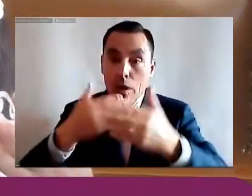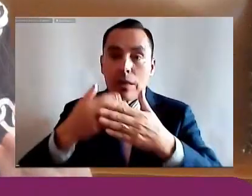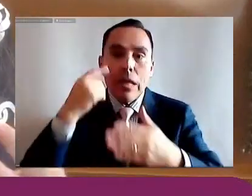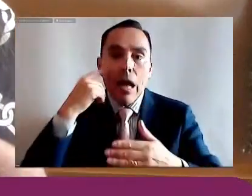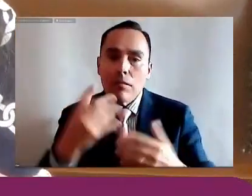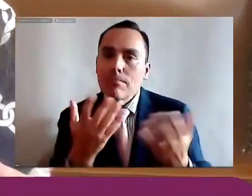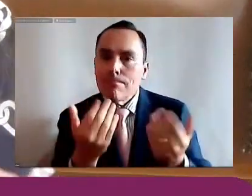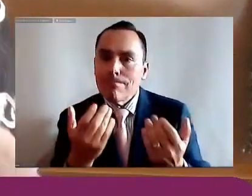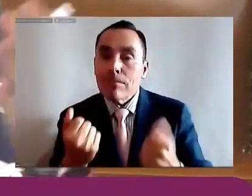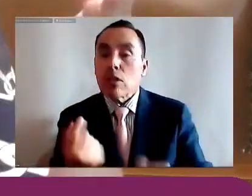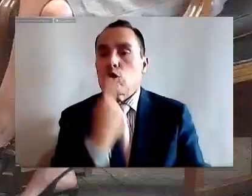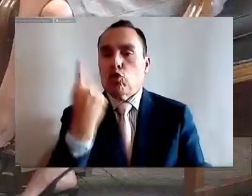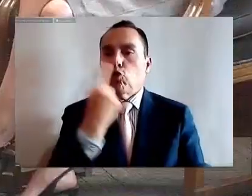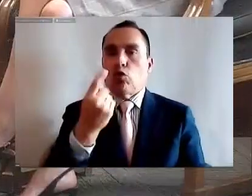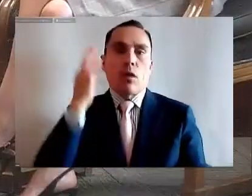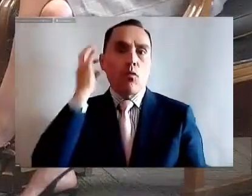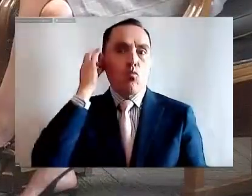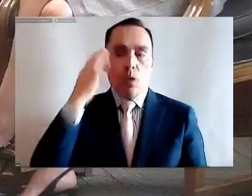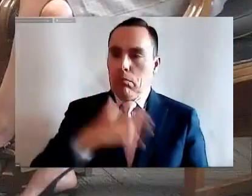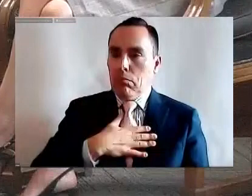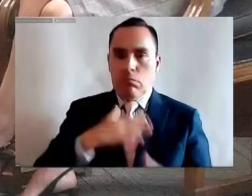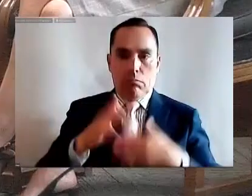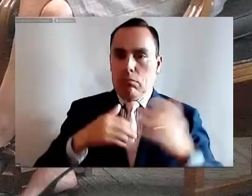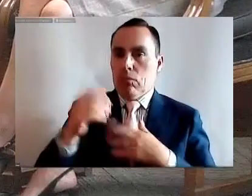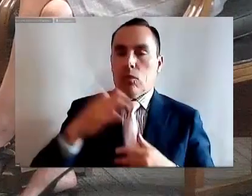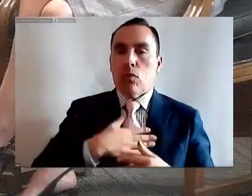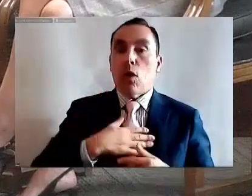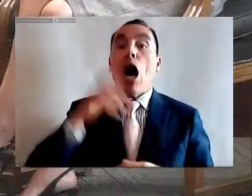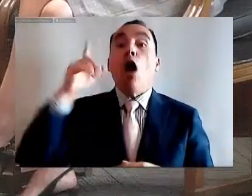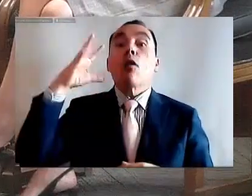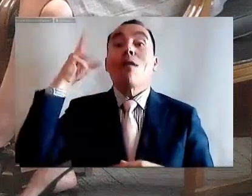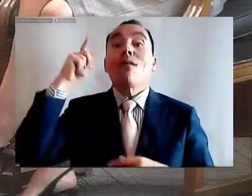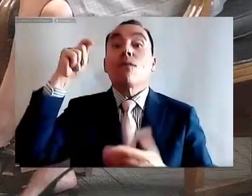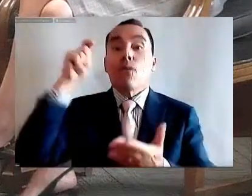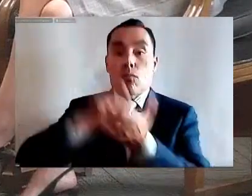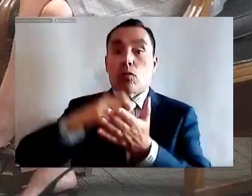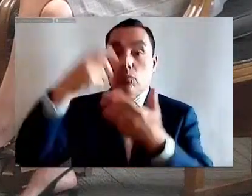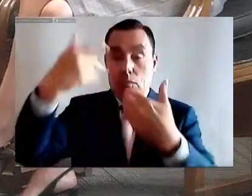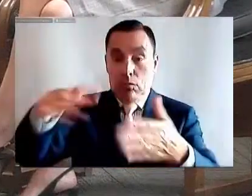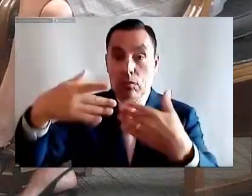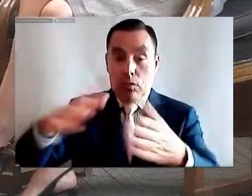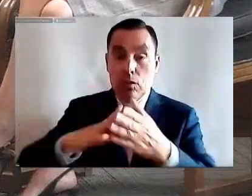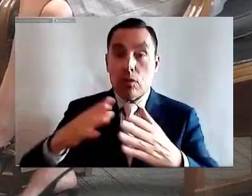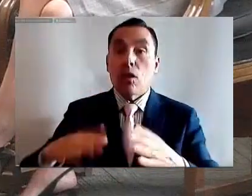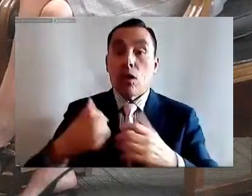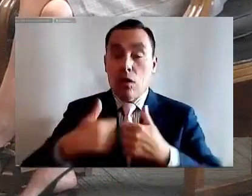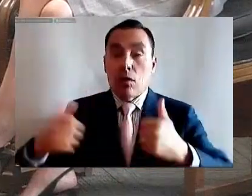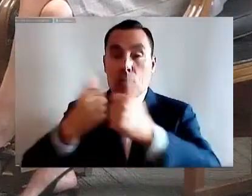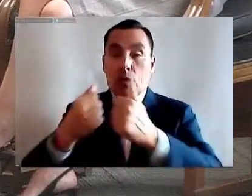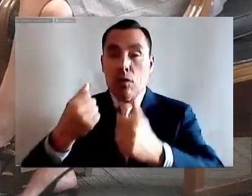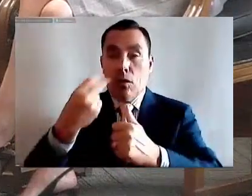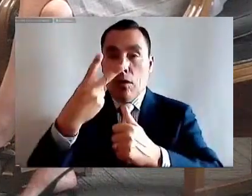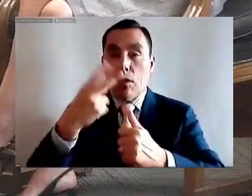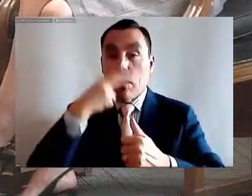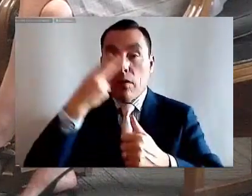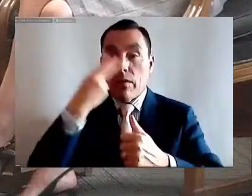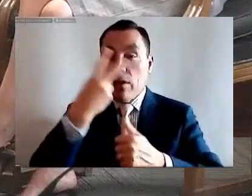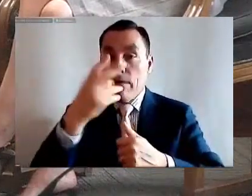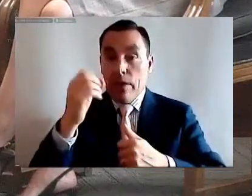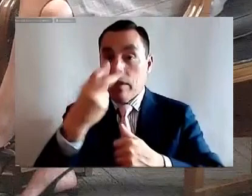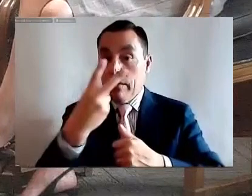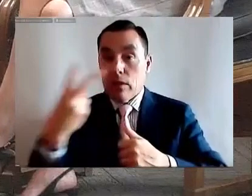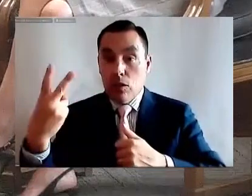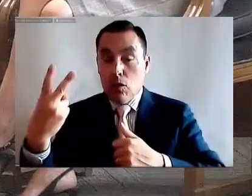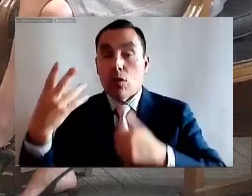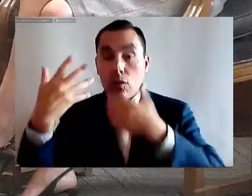autonomía reproductiva de las mujeres. Tenemos un fallo reciente de la Corte Suprema de noviembre de 2022, me parece, en que